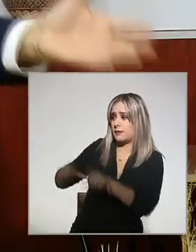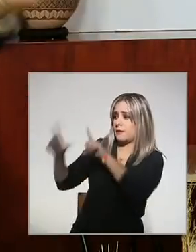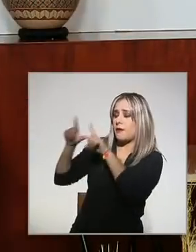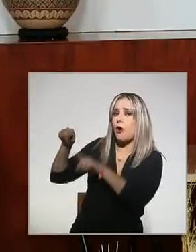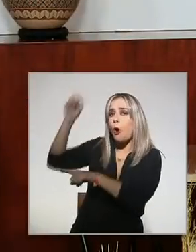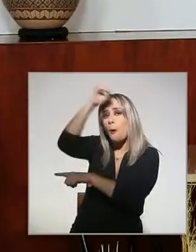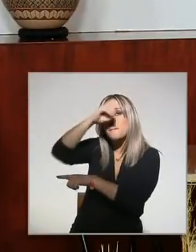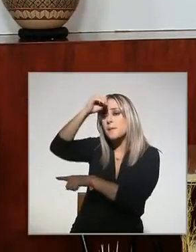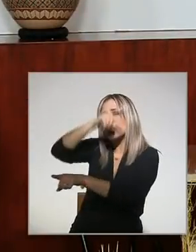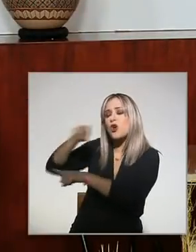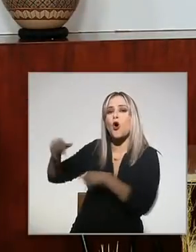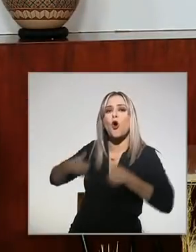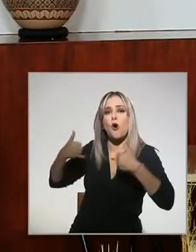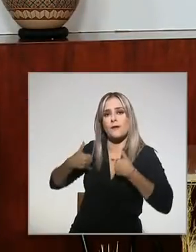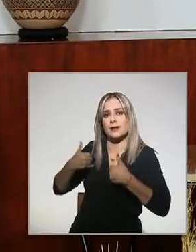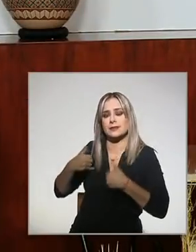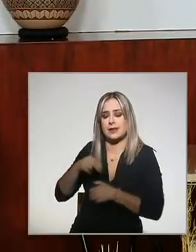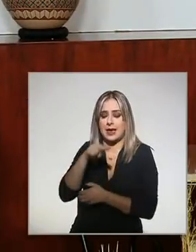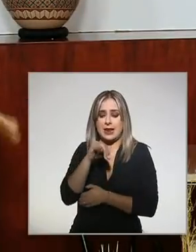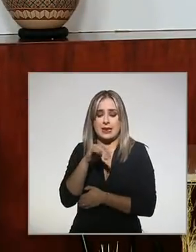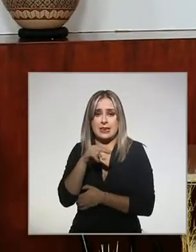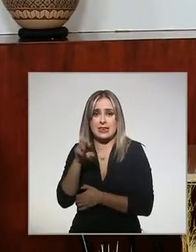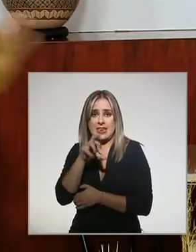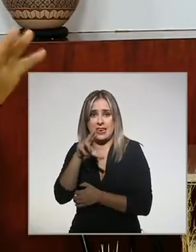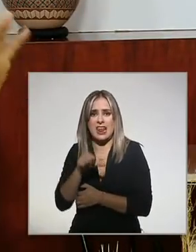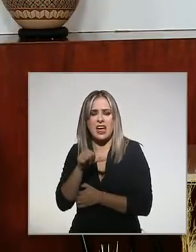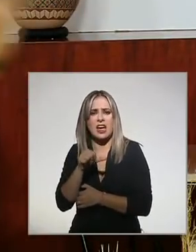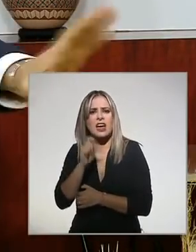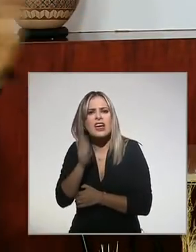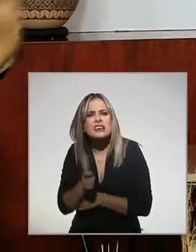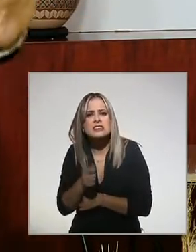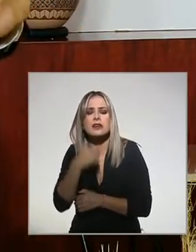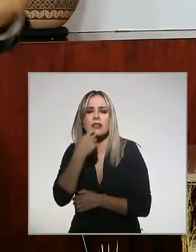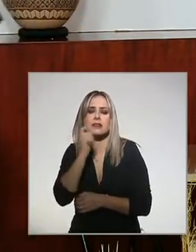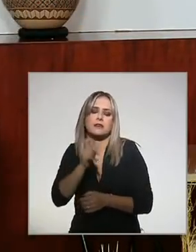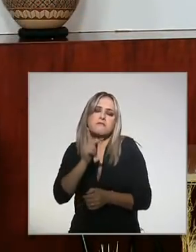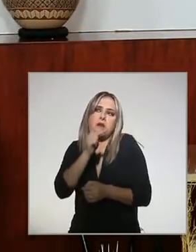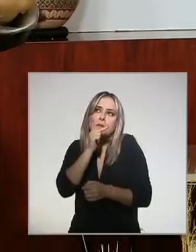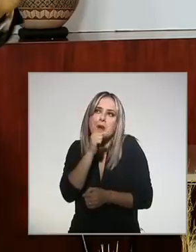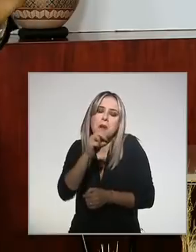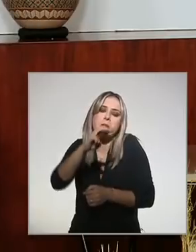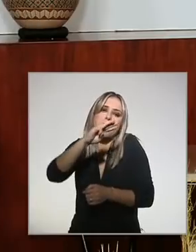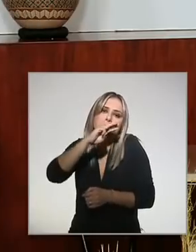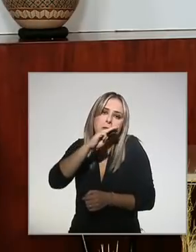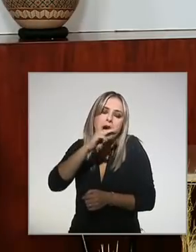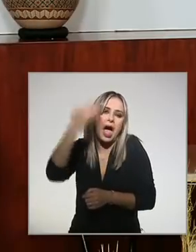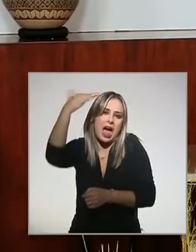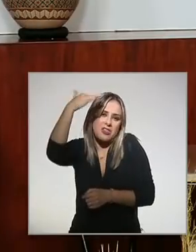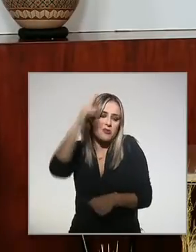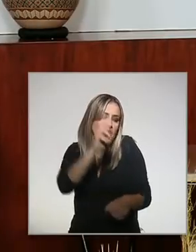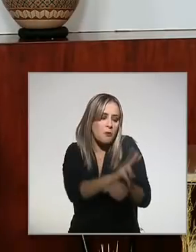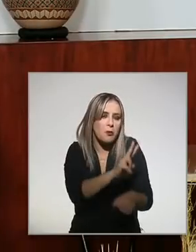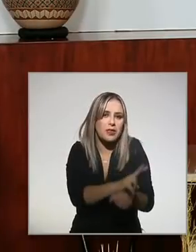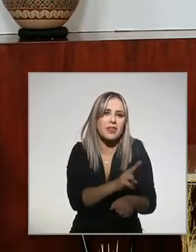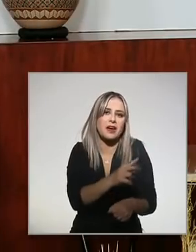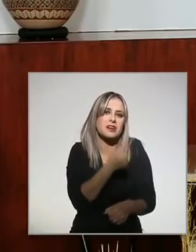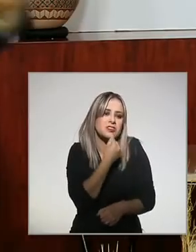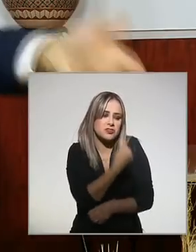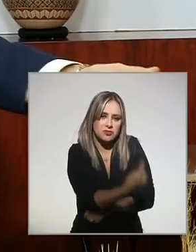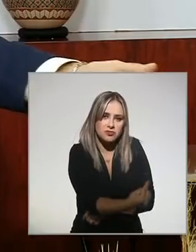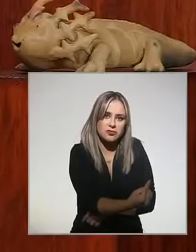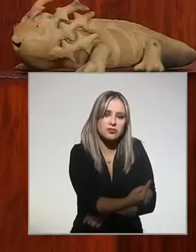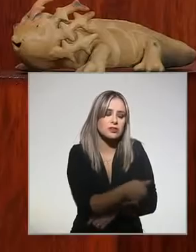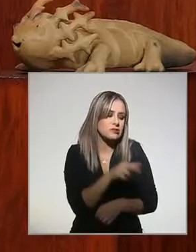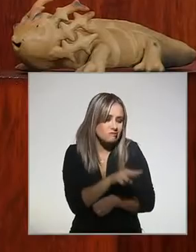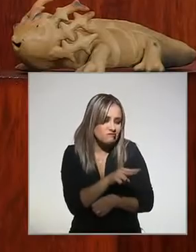Cuando hablamos de niñera es cuando mamá o papá o abuela o tía o quien, el adulto a cargo, le da